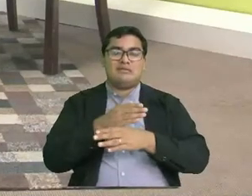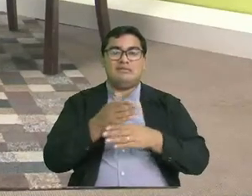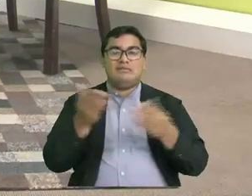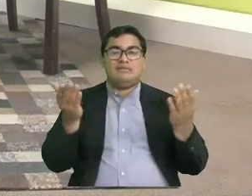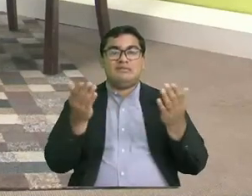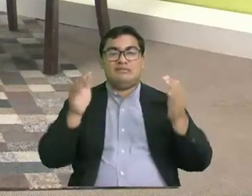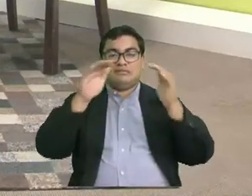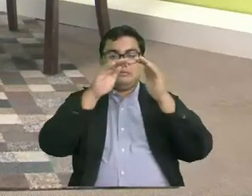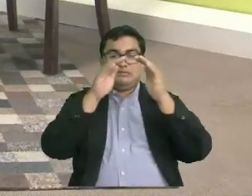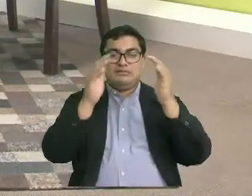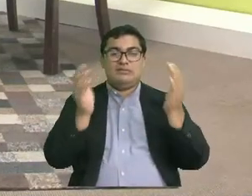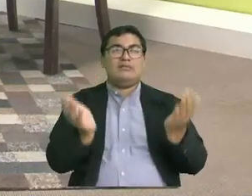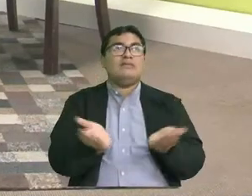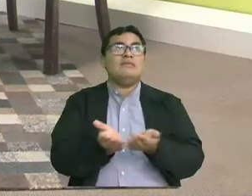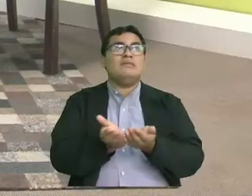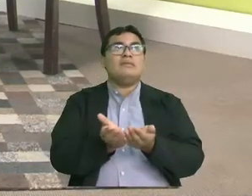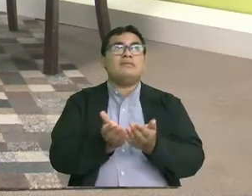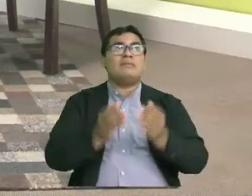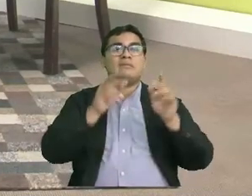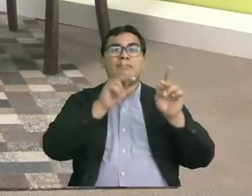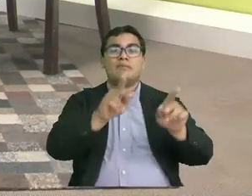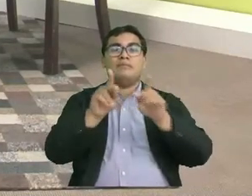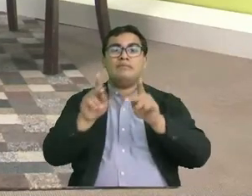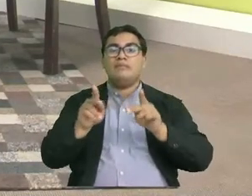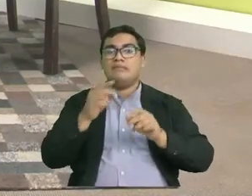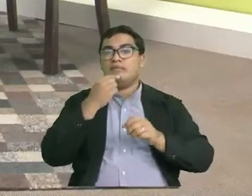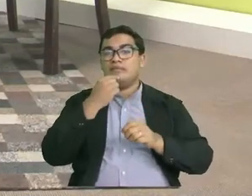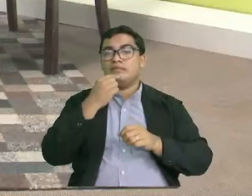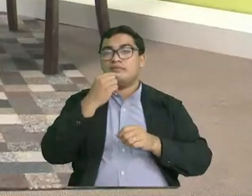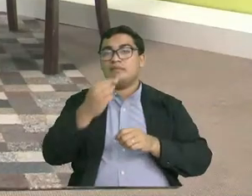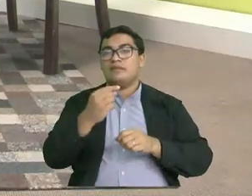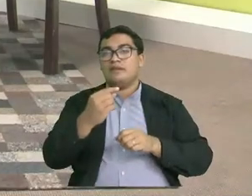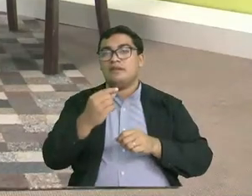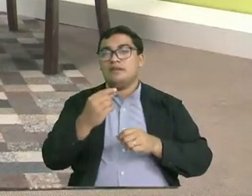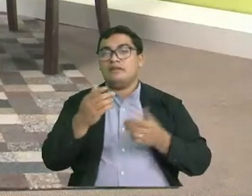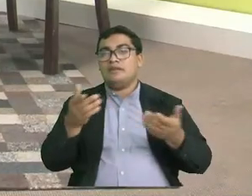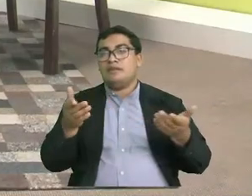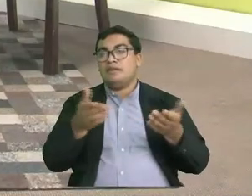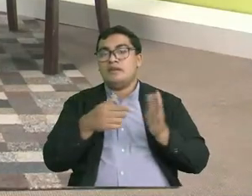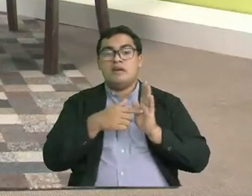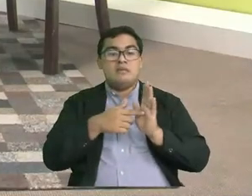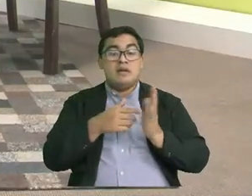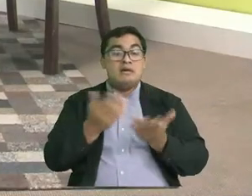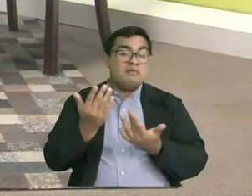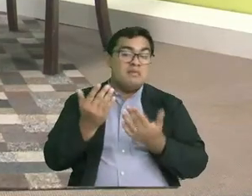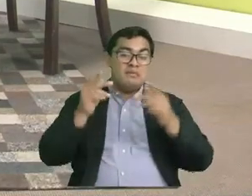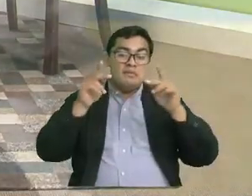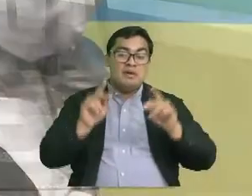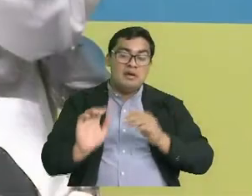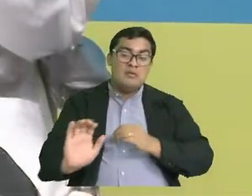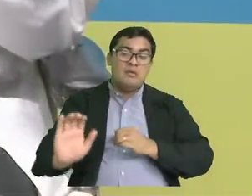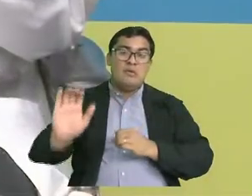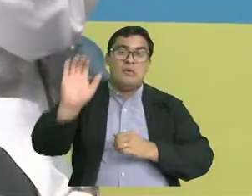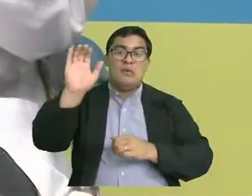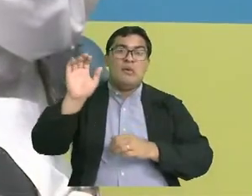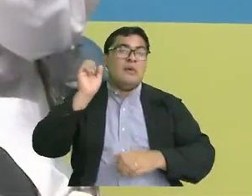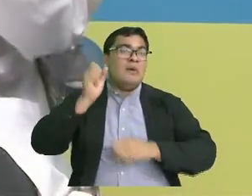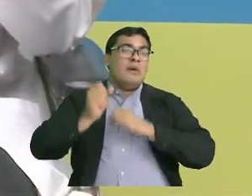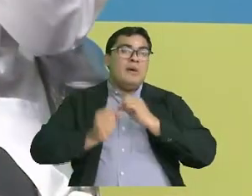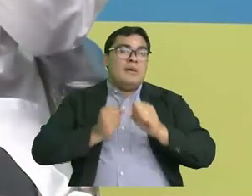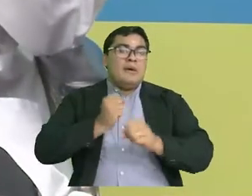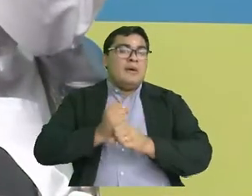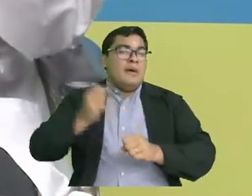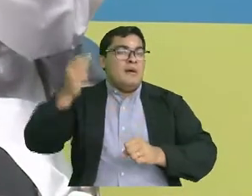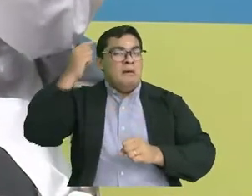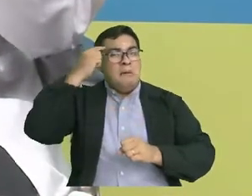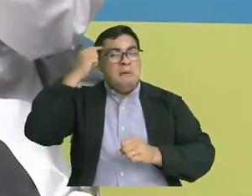nivel mundial de gente que dice que no se les debe hacer nada, dejarlos hasta que la persona tenga cierto